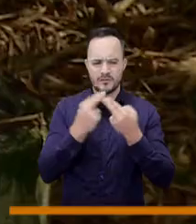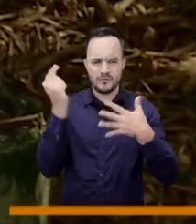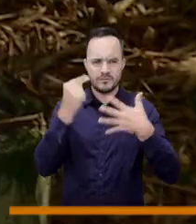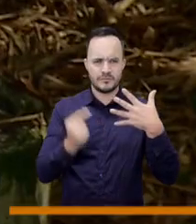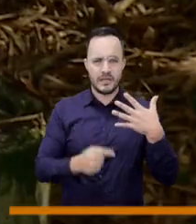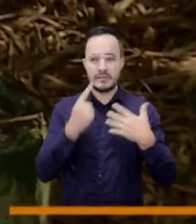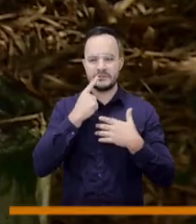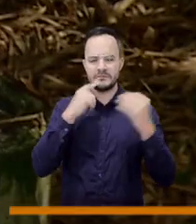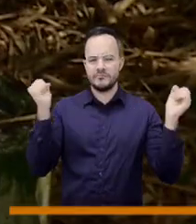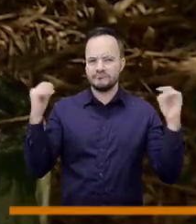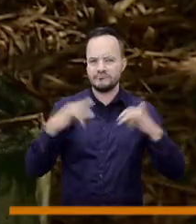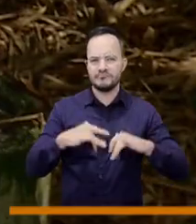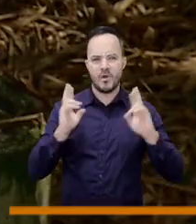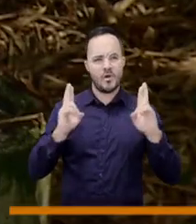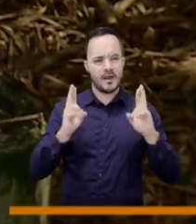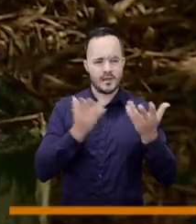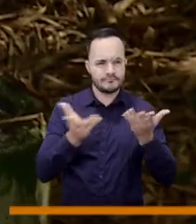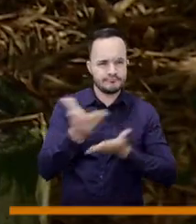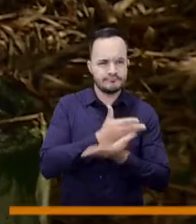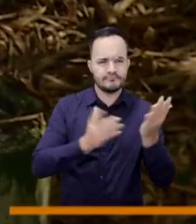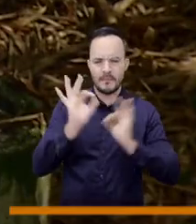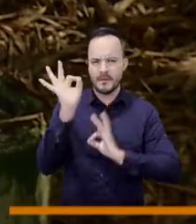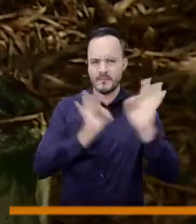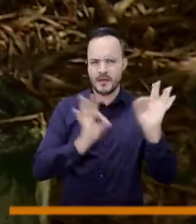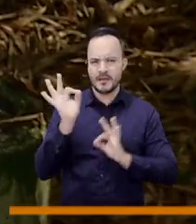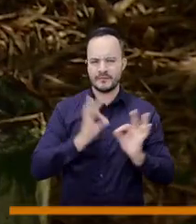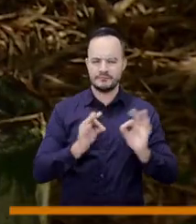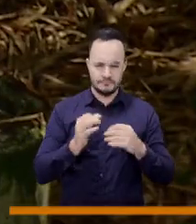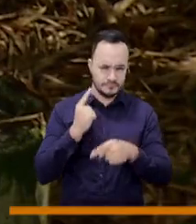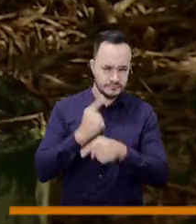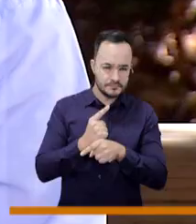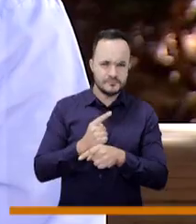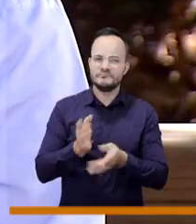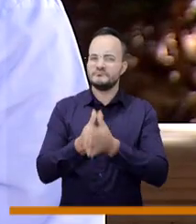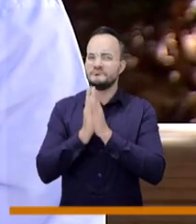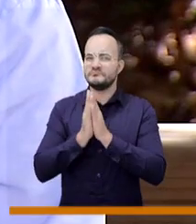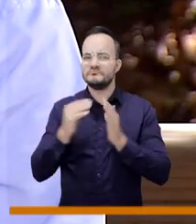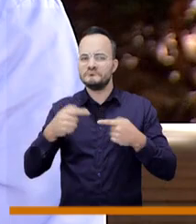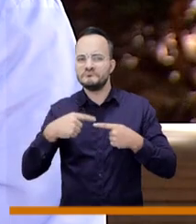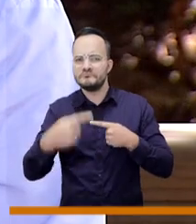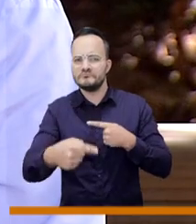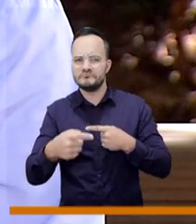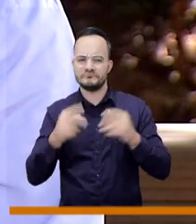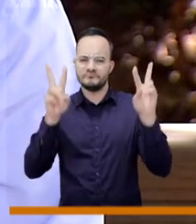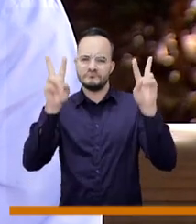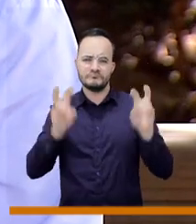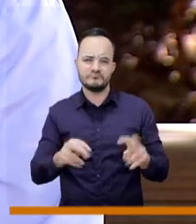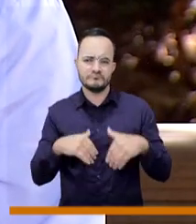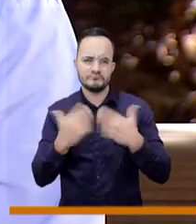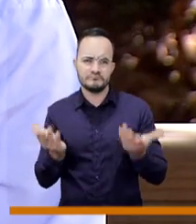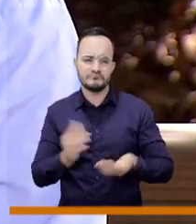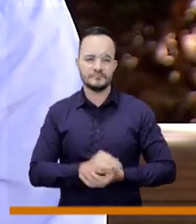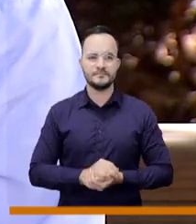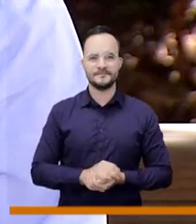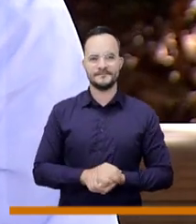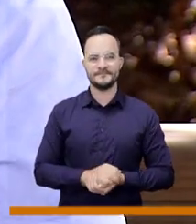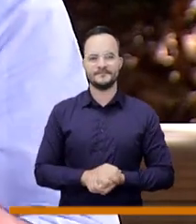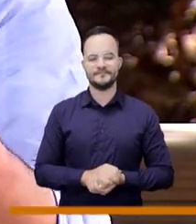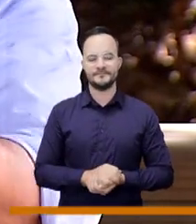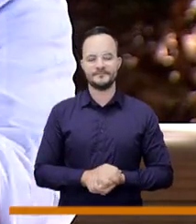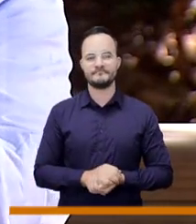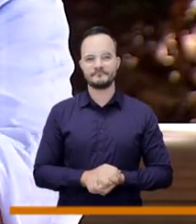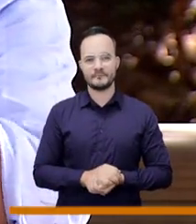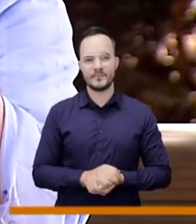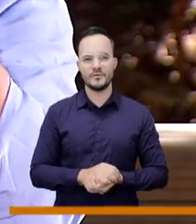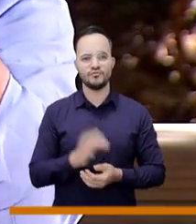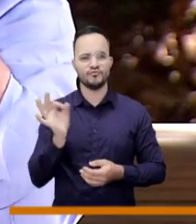presencia de todas las personas que sean necesarias para poder adelantar los debates. Hablemos de lo que viene para estas sesiones.